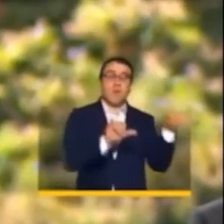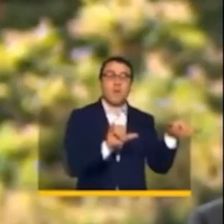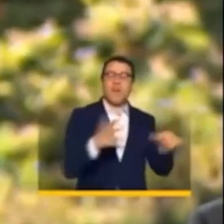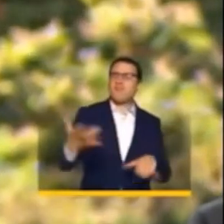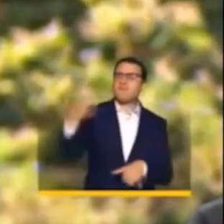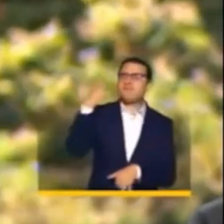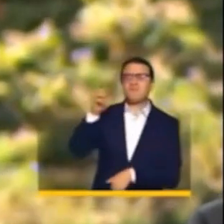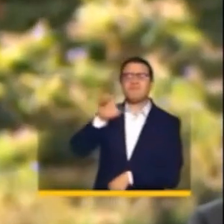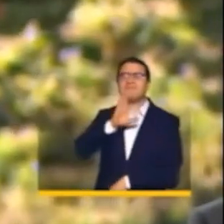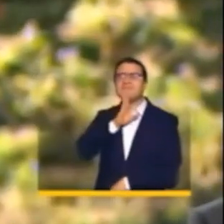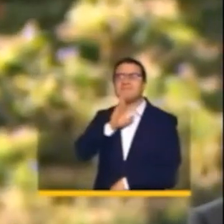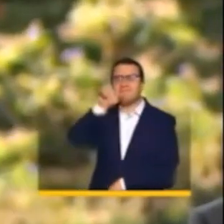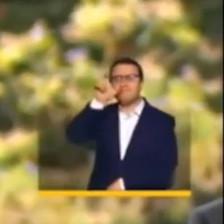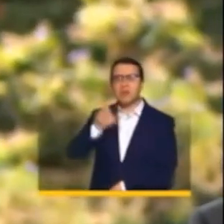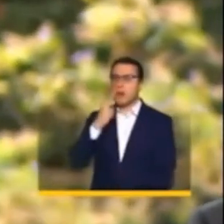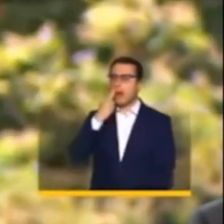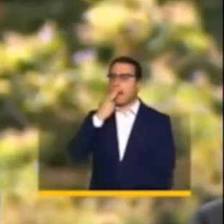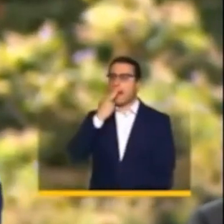llamaban Hitler.